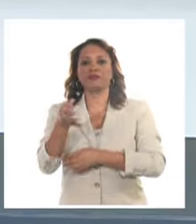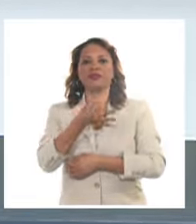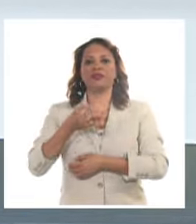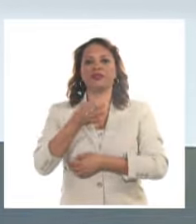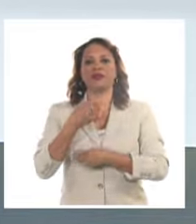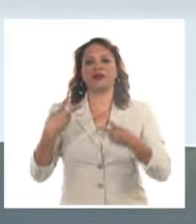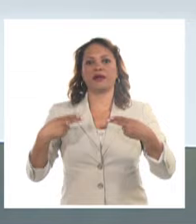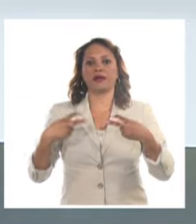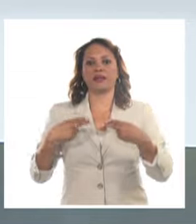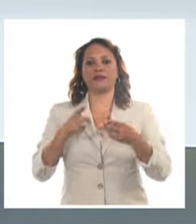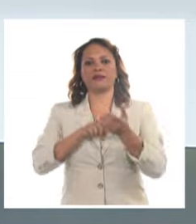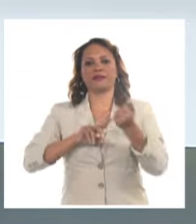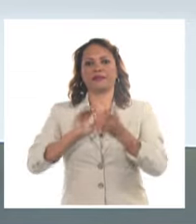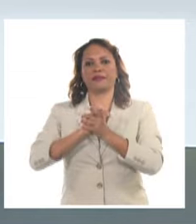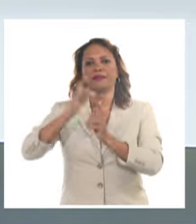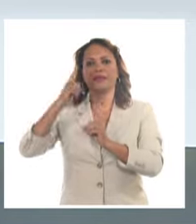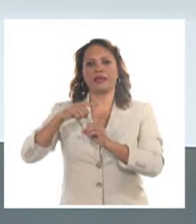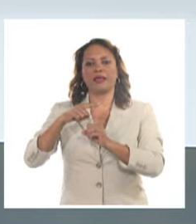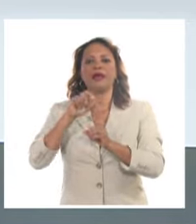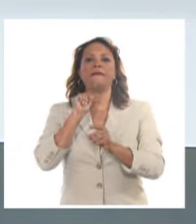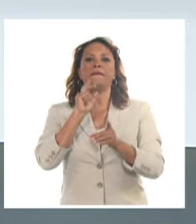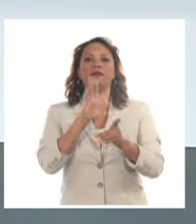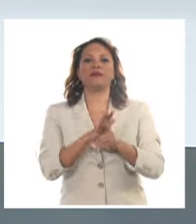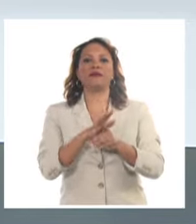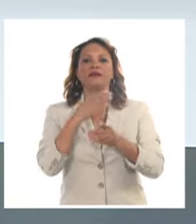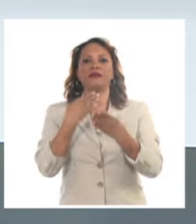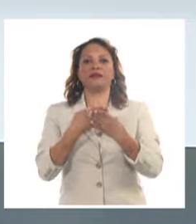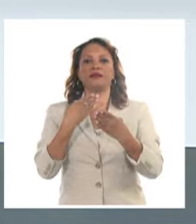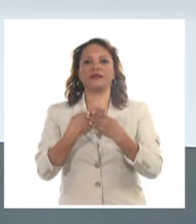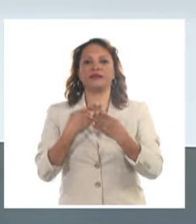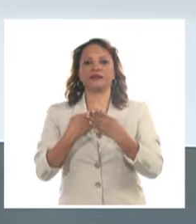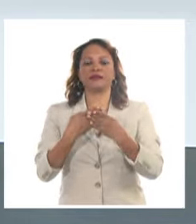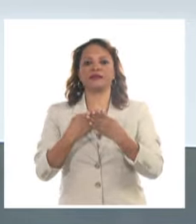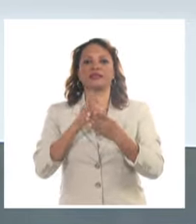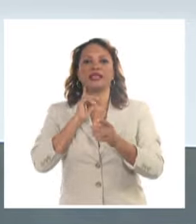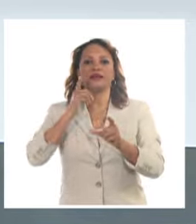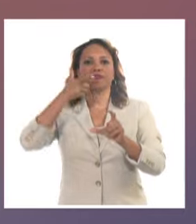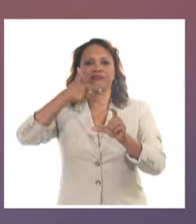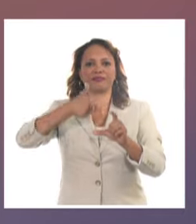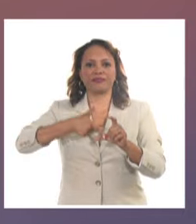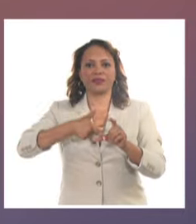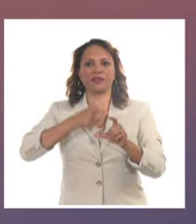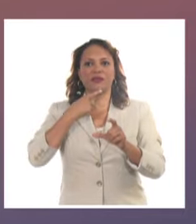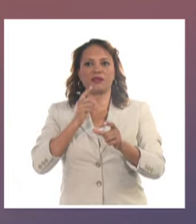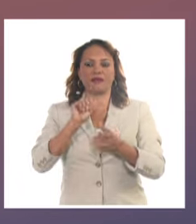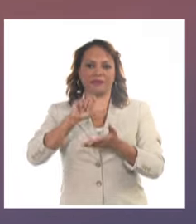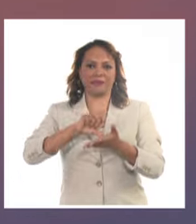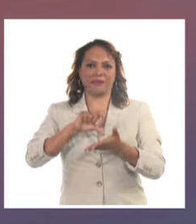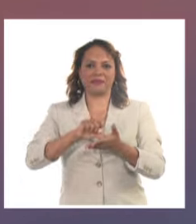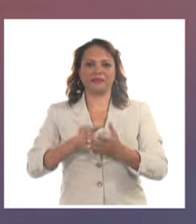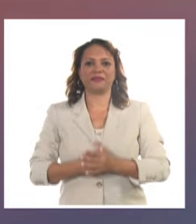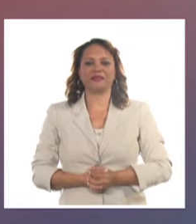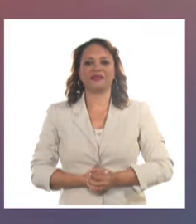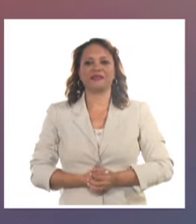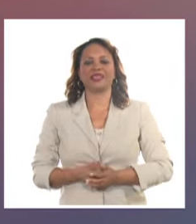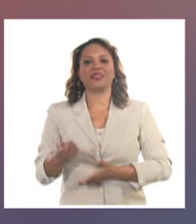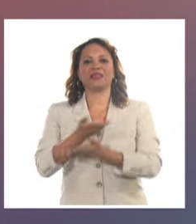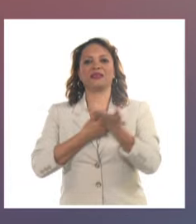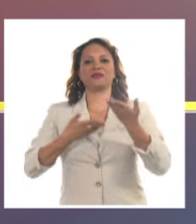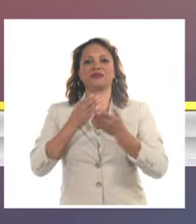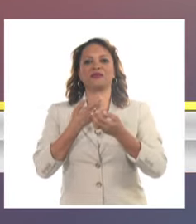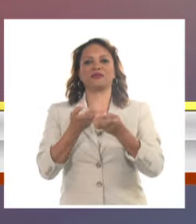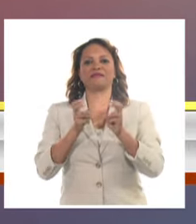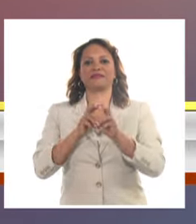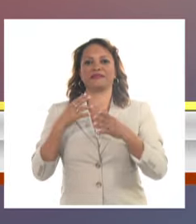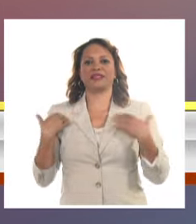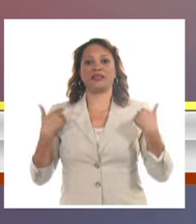matanzas y lo hizo por la empresa de perforación y extracción de petróleo del centro el mandatario cubano intercambió con el consejo de dirección